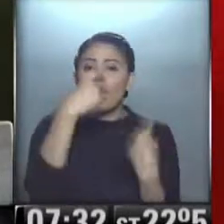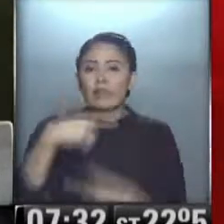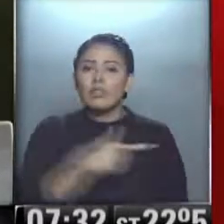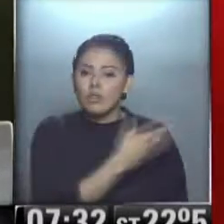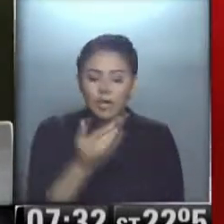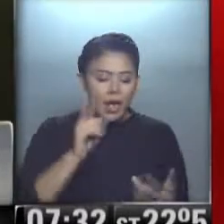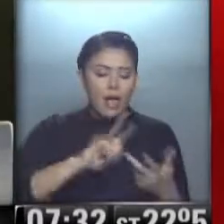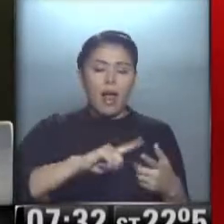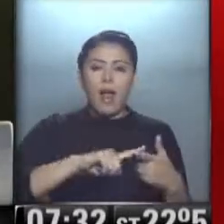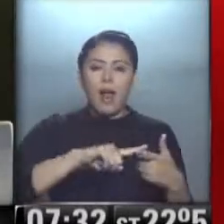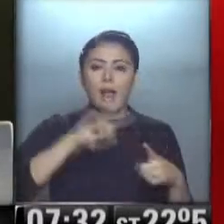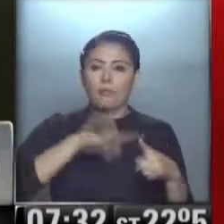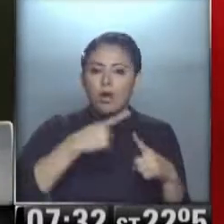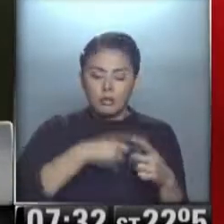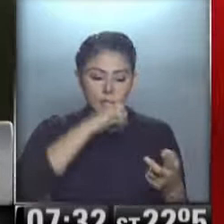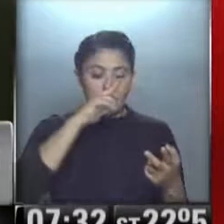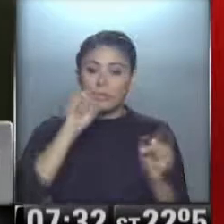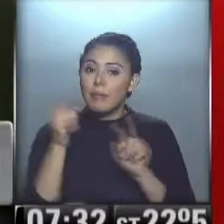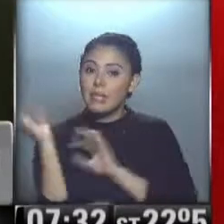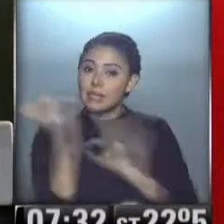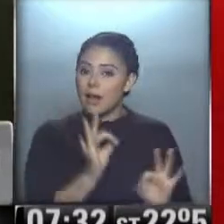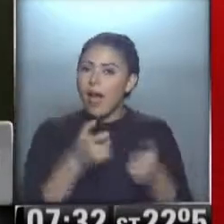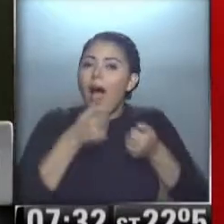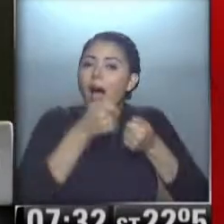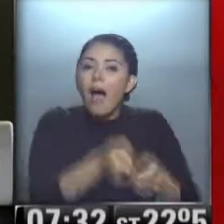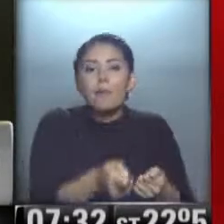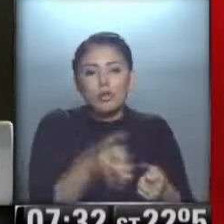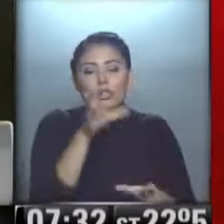con legisladores que han venido a apoyar